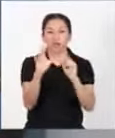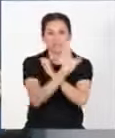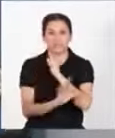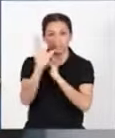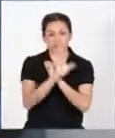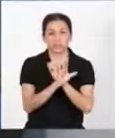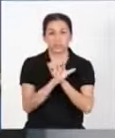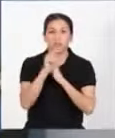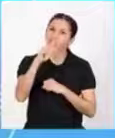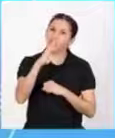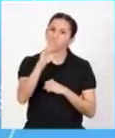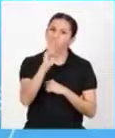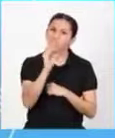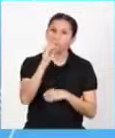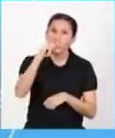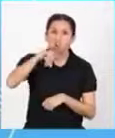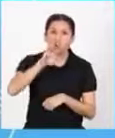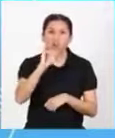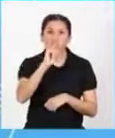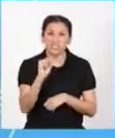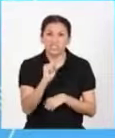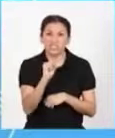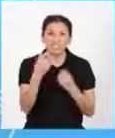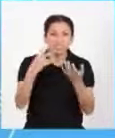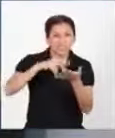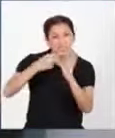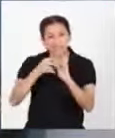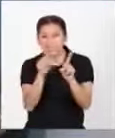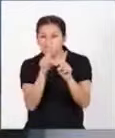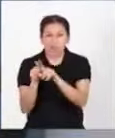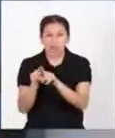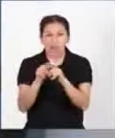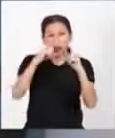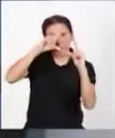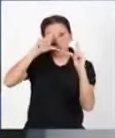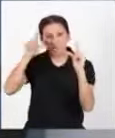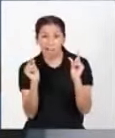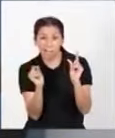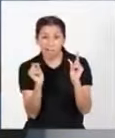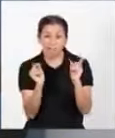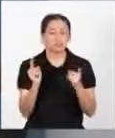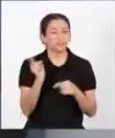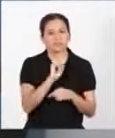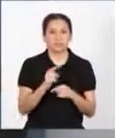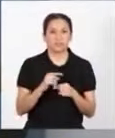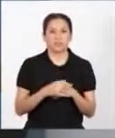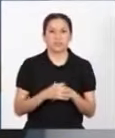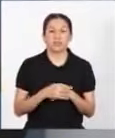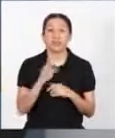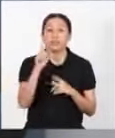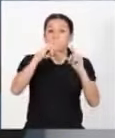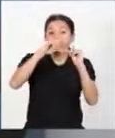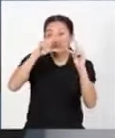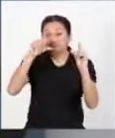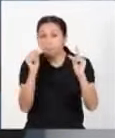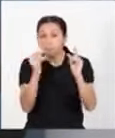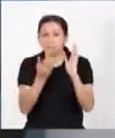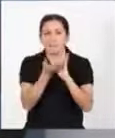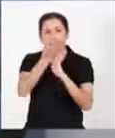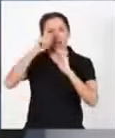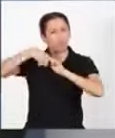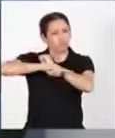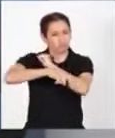seguros. ¿Un croquis es igual que un mapa? ¡No es exactamente lo mismo, Carlos! ¡Un mapa